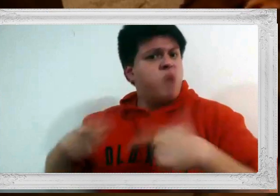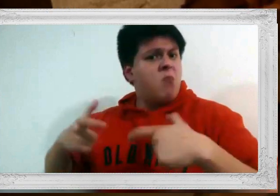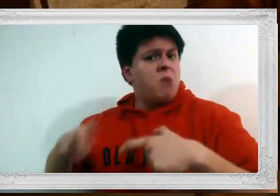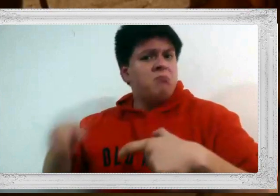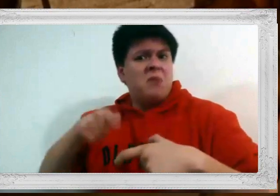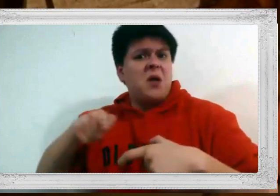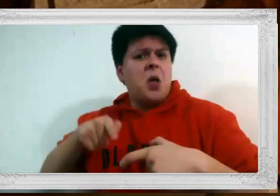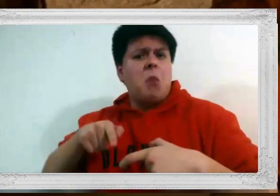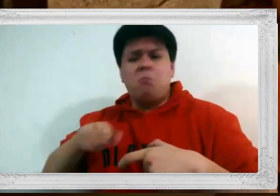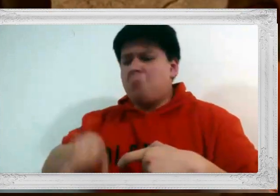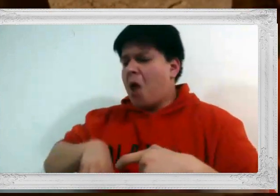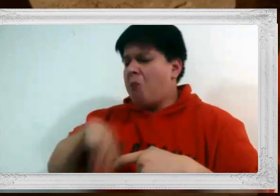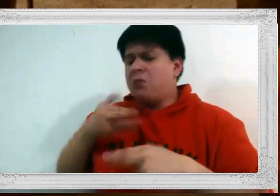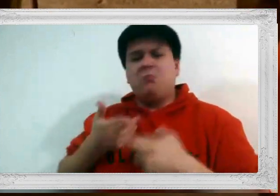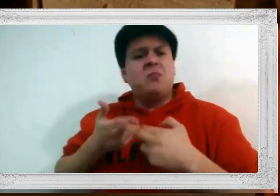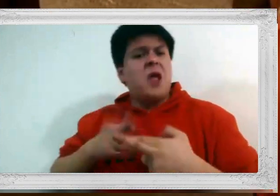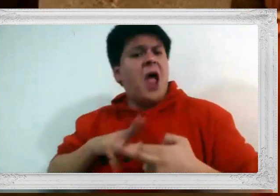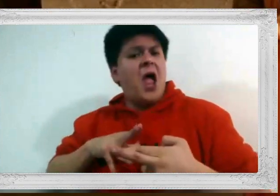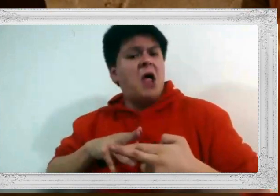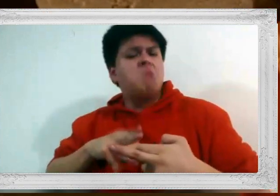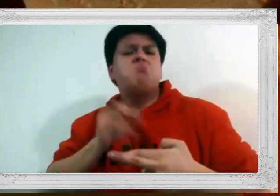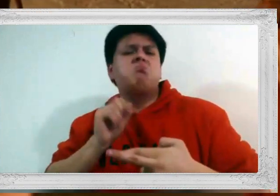Palabra del Señor.